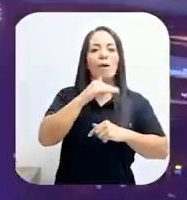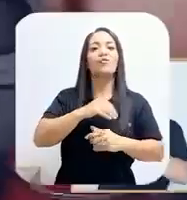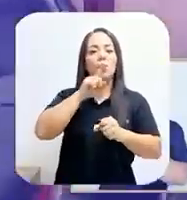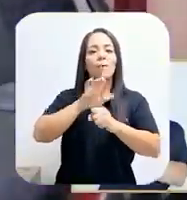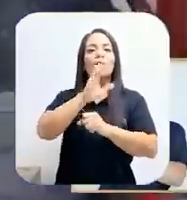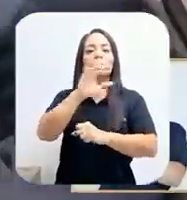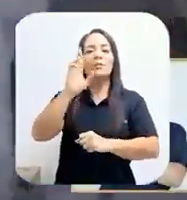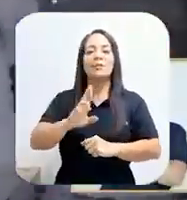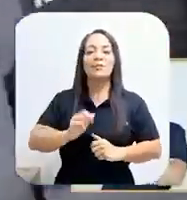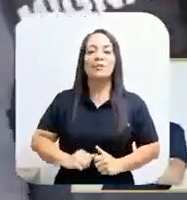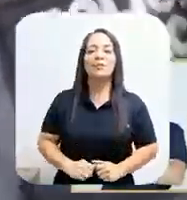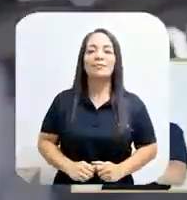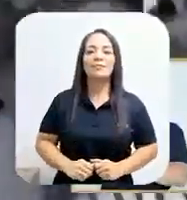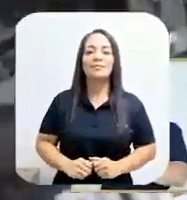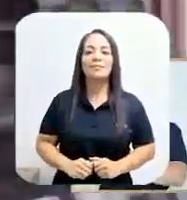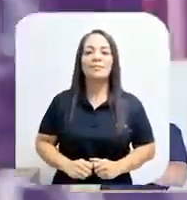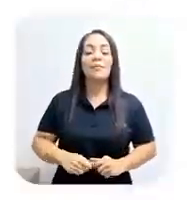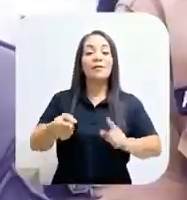Costa Rica.